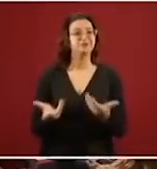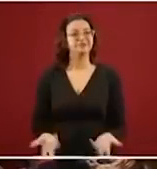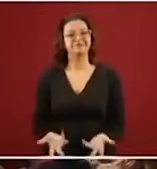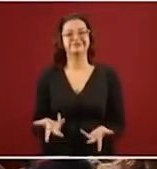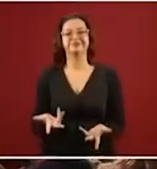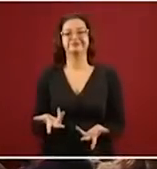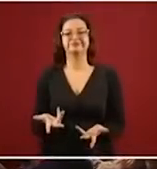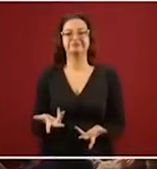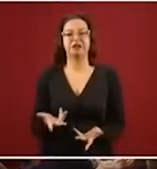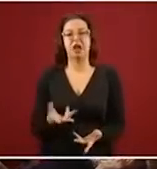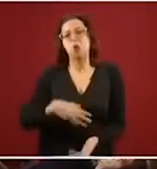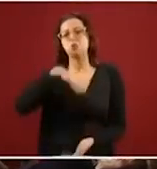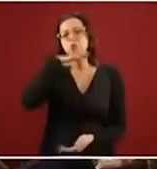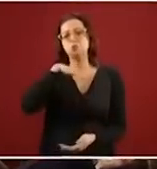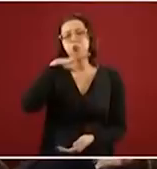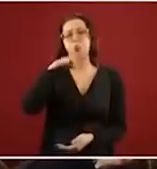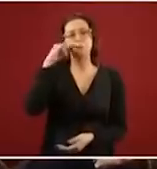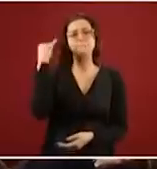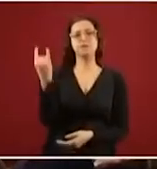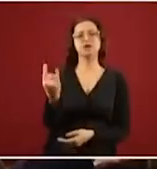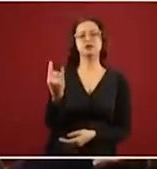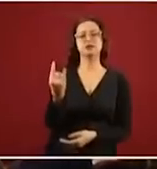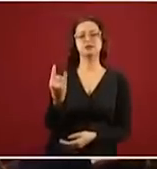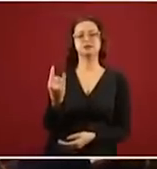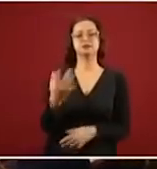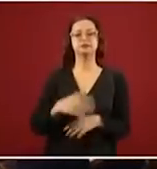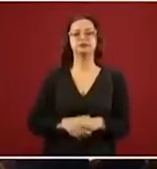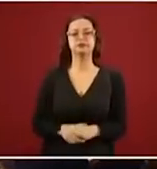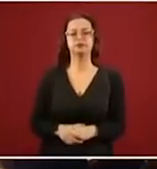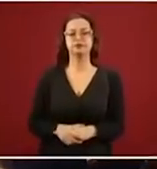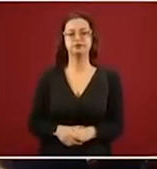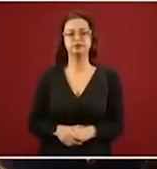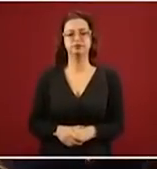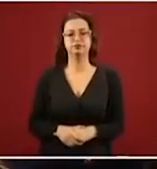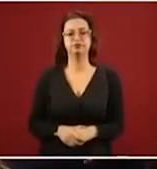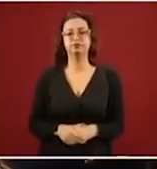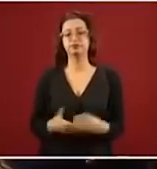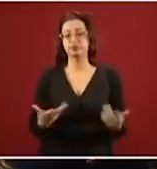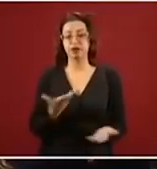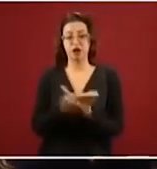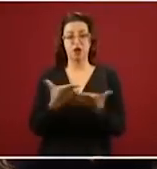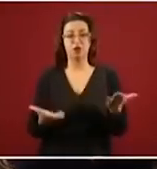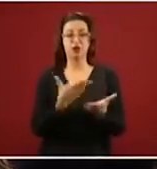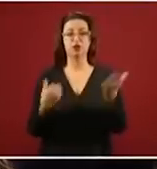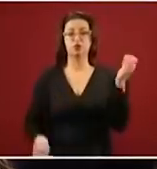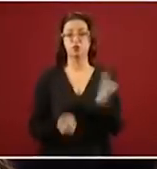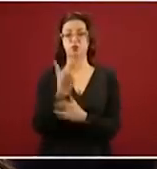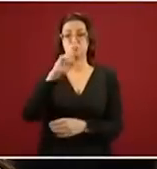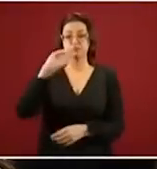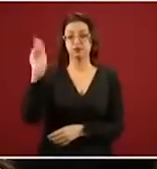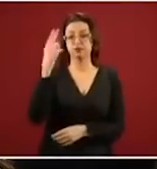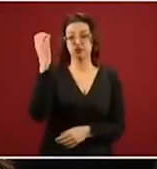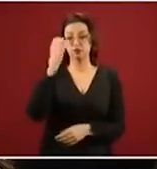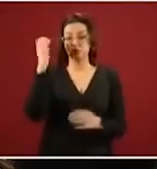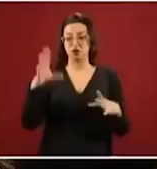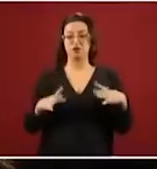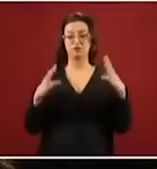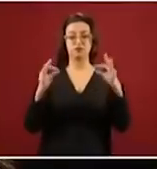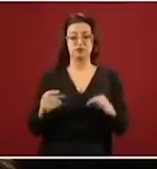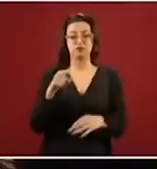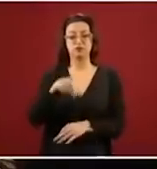no lo vieron esta escuela por ejemplo como aquí se mencionó va a tener egresados